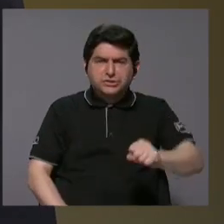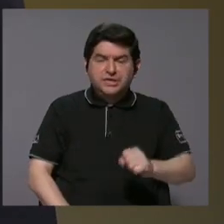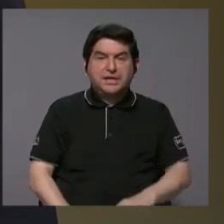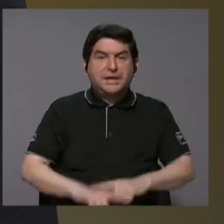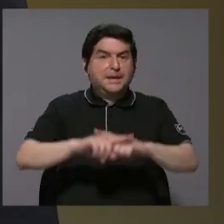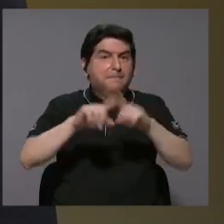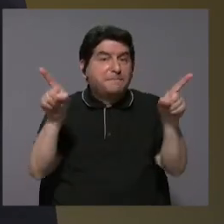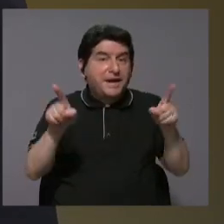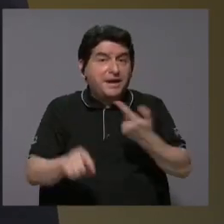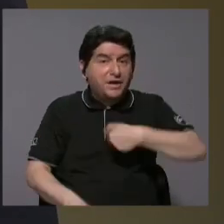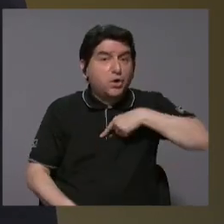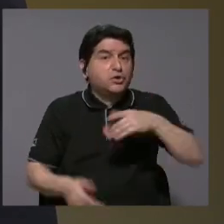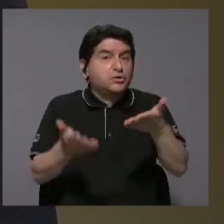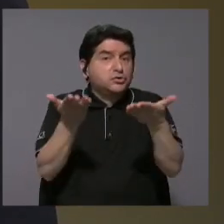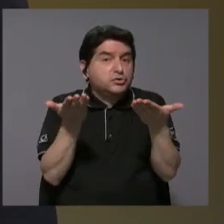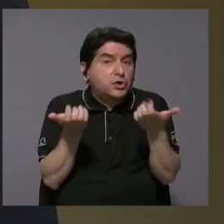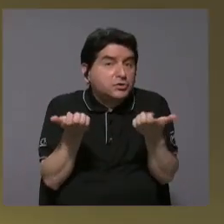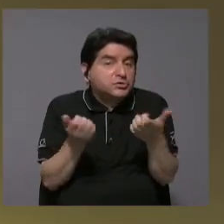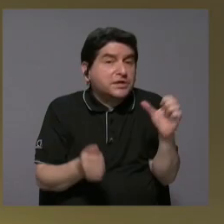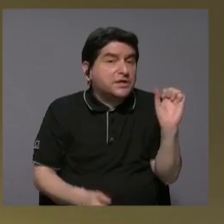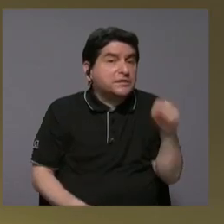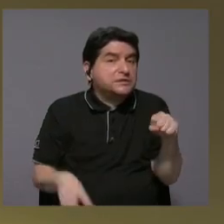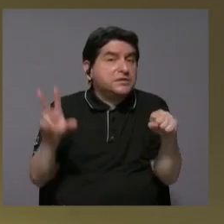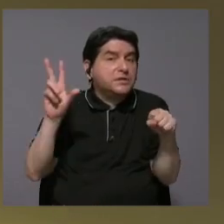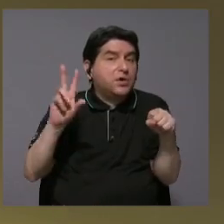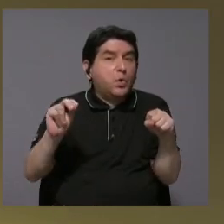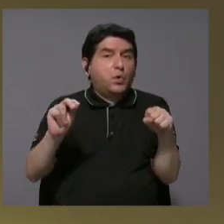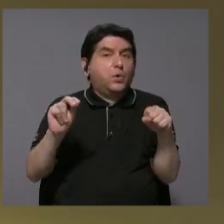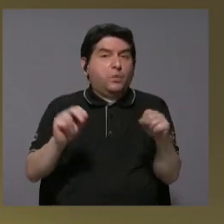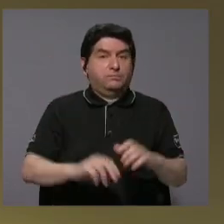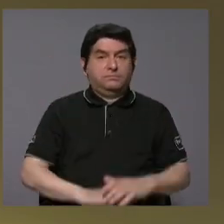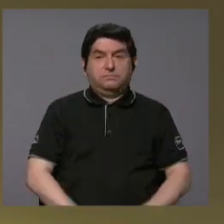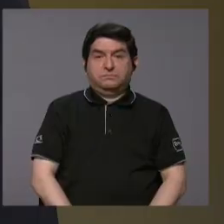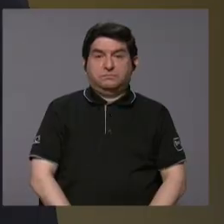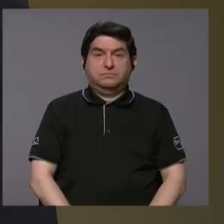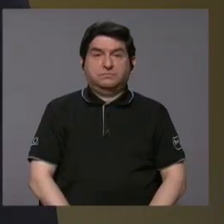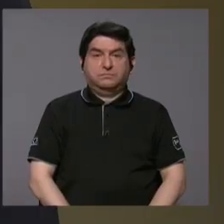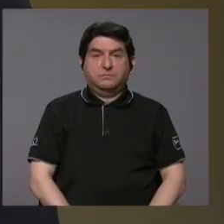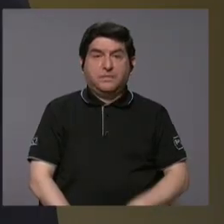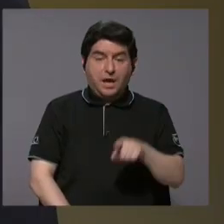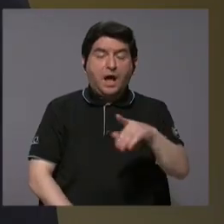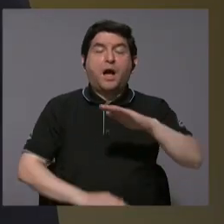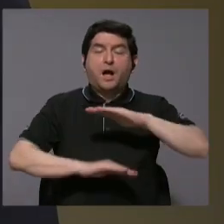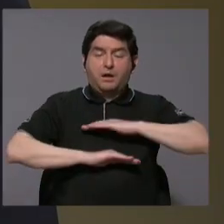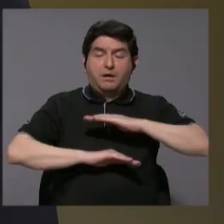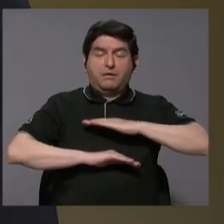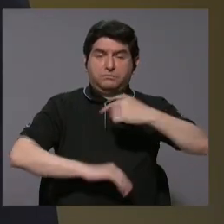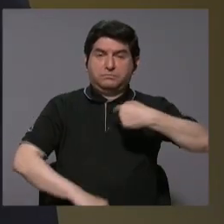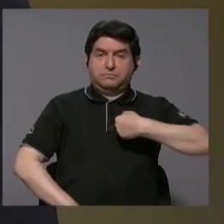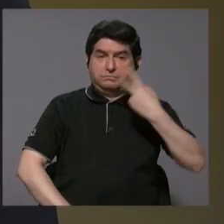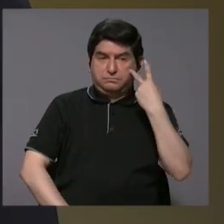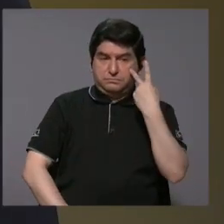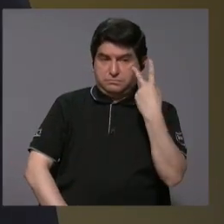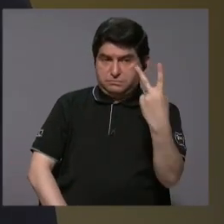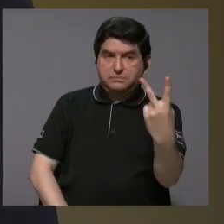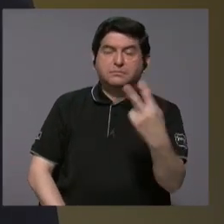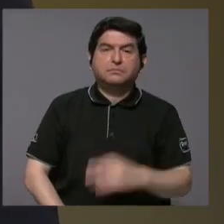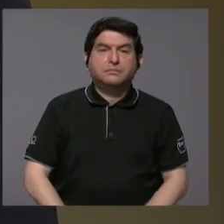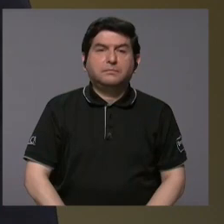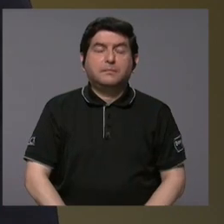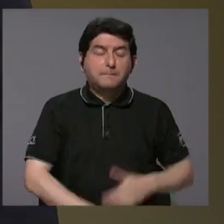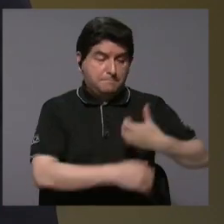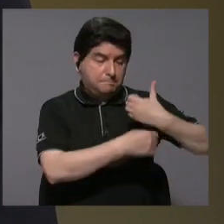si queremos o no queremos. Y en ese sentido, es satisfactorio para mí ver cómo en